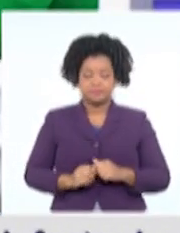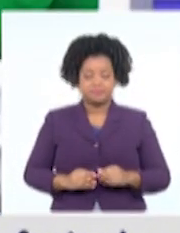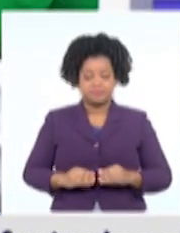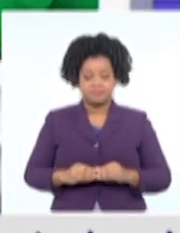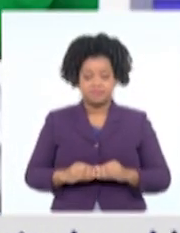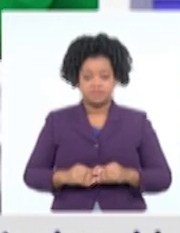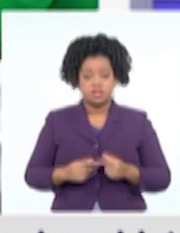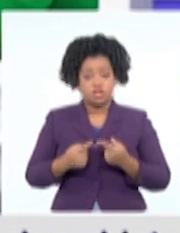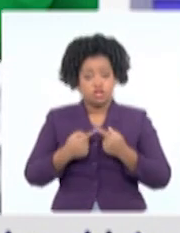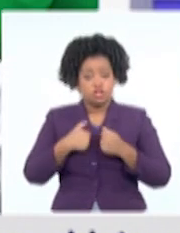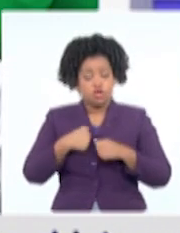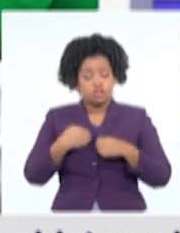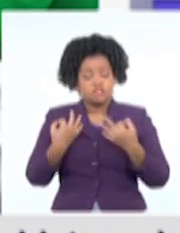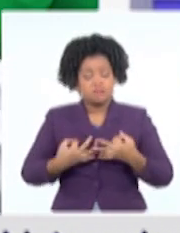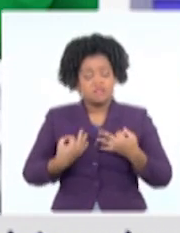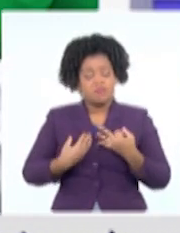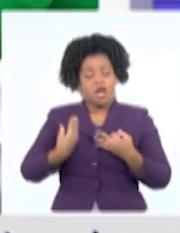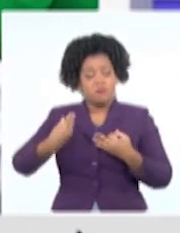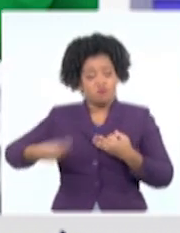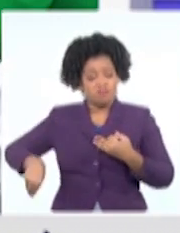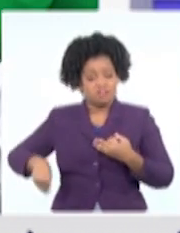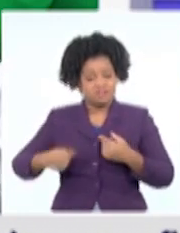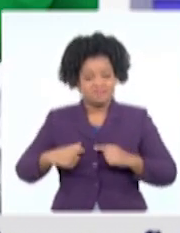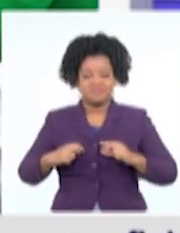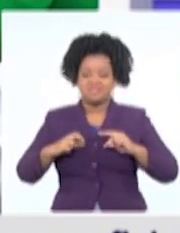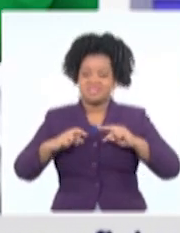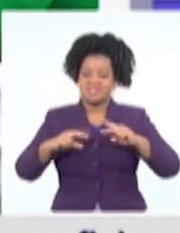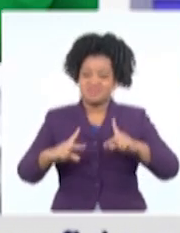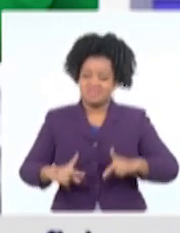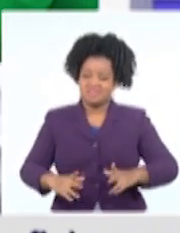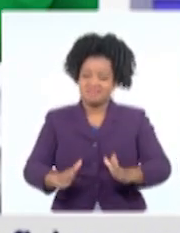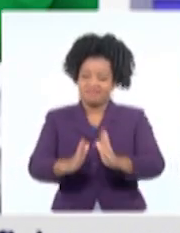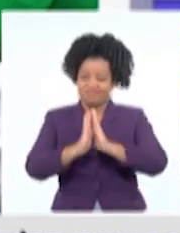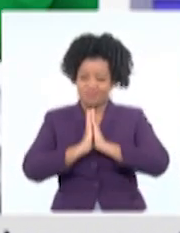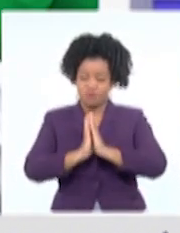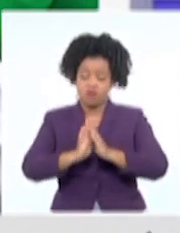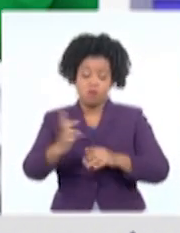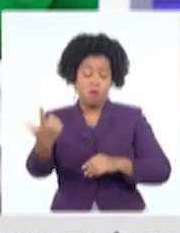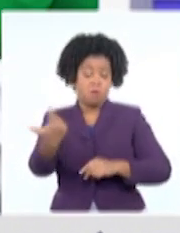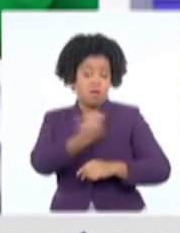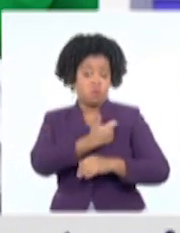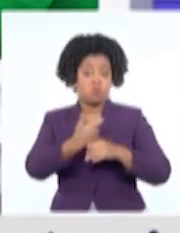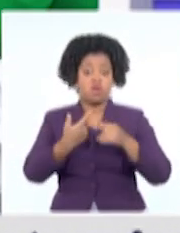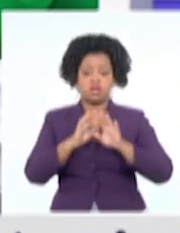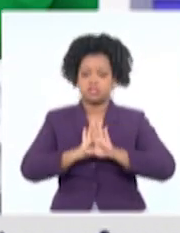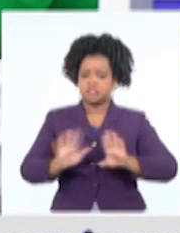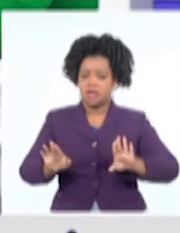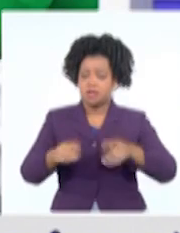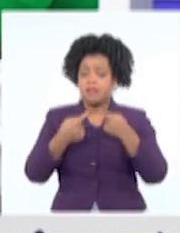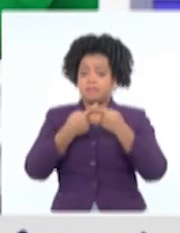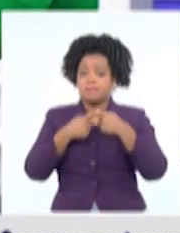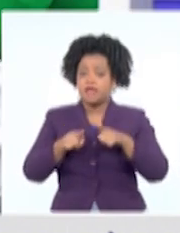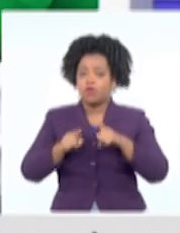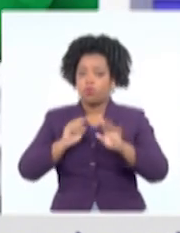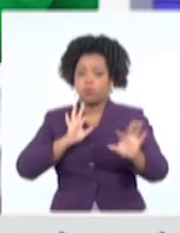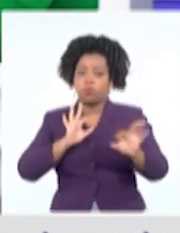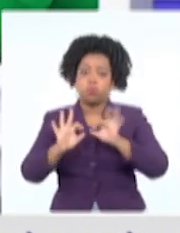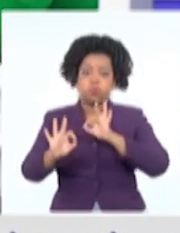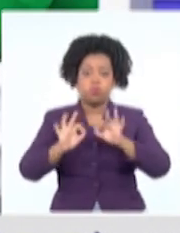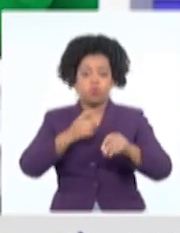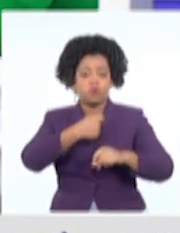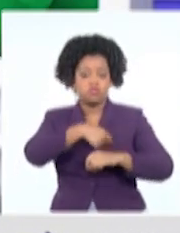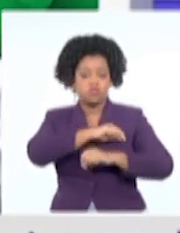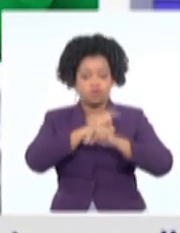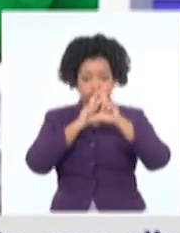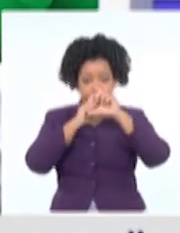siempre aprovecho y reitero, acompañada de la protección de nuestra población, porque de todas